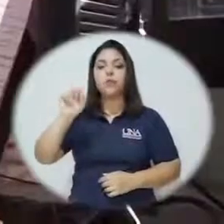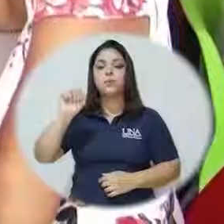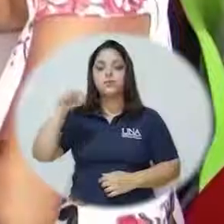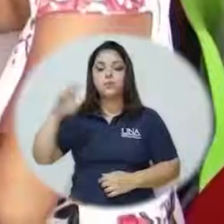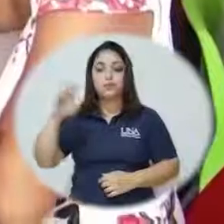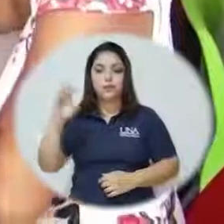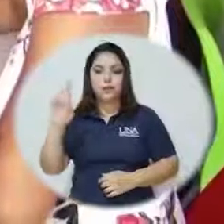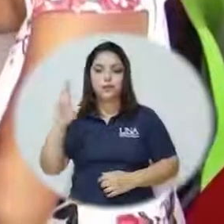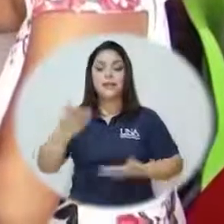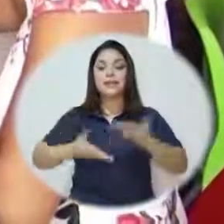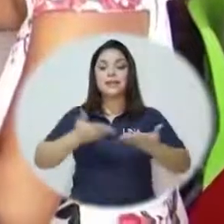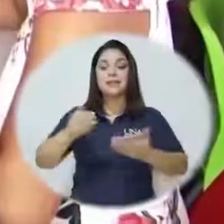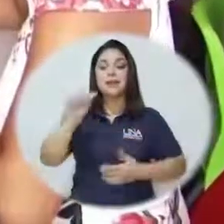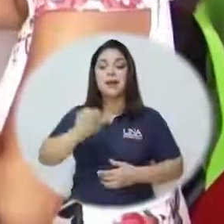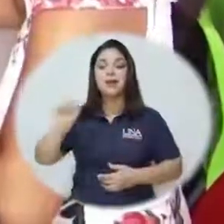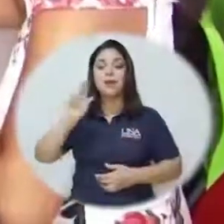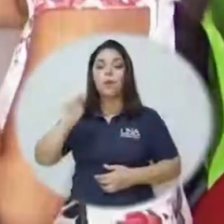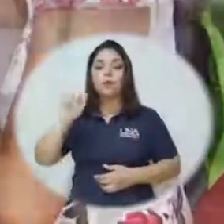circula@una.cr,